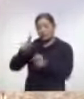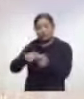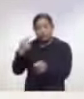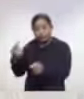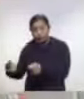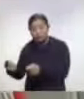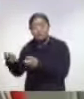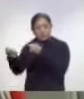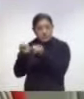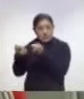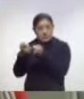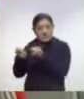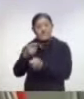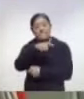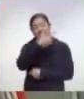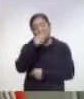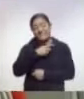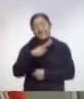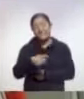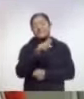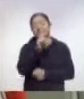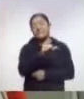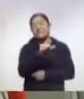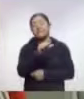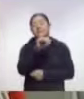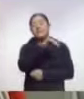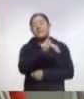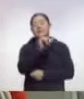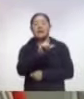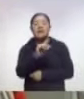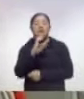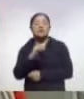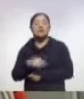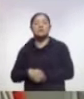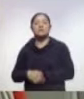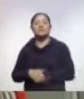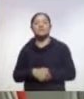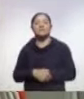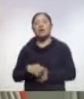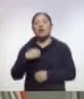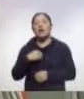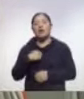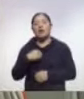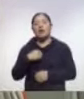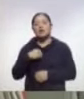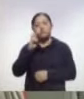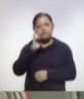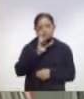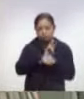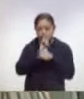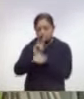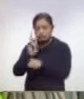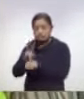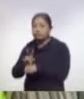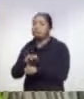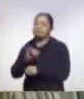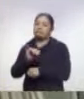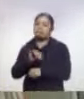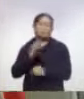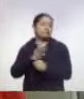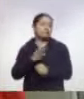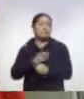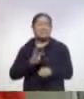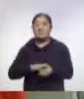Contreras. Nos vamos a dar a la tarea de estar checando y estar al pendiente, porque sí ya lo que más nos afecta ahorita es